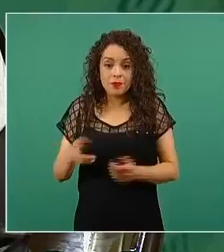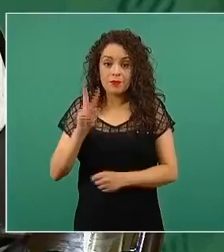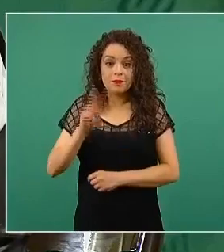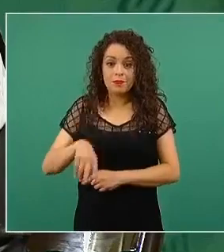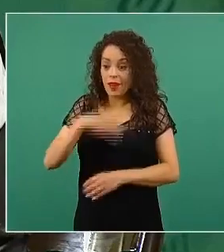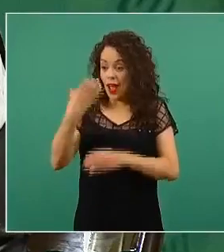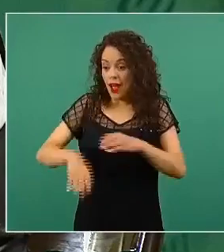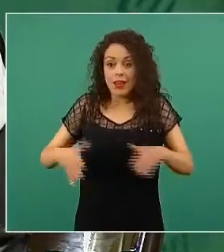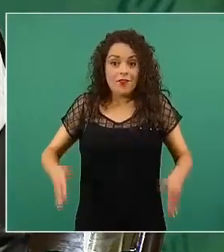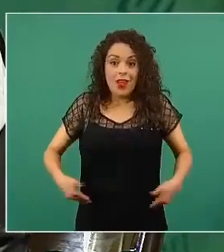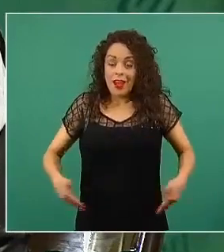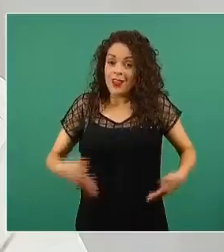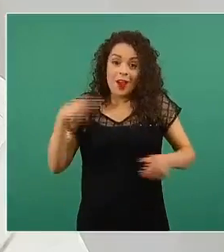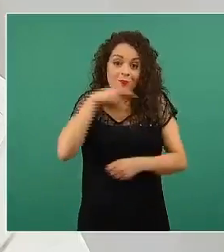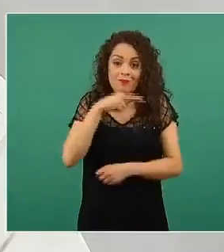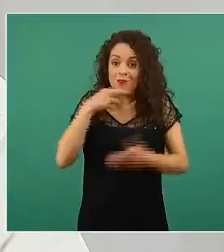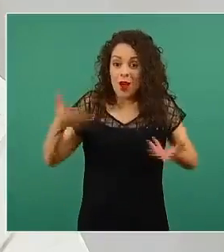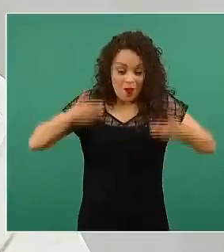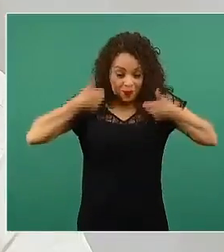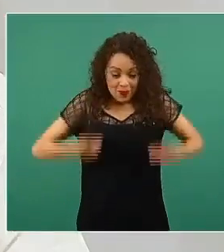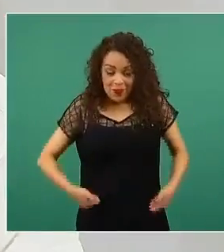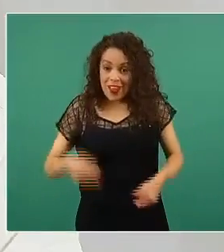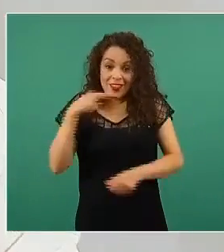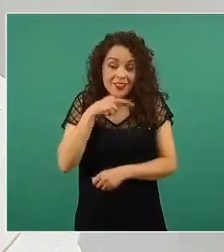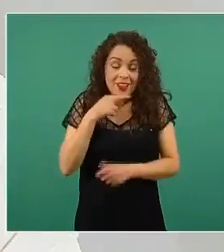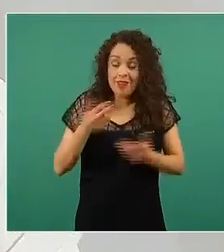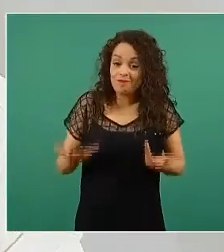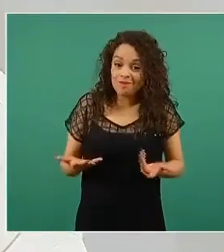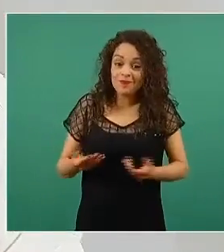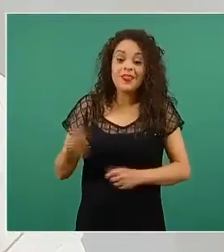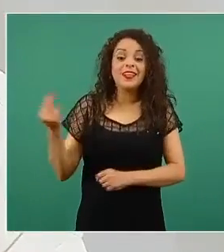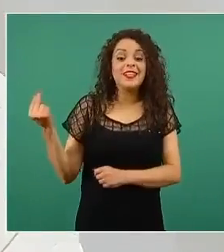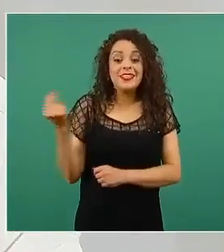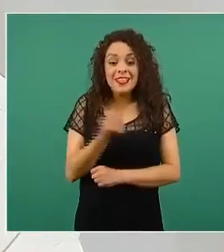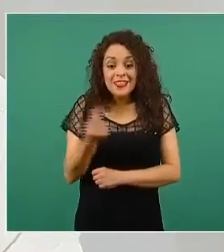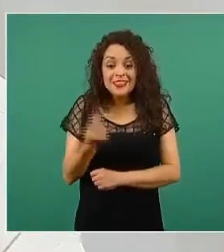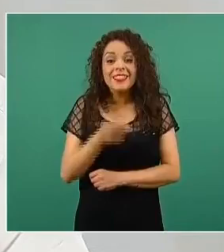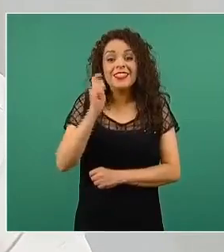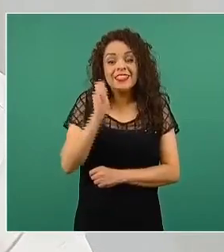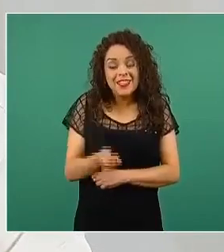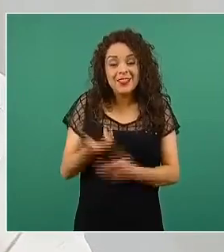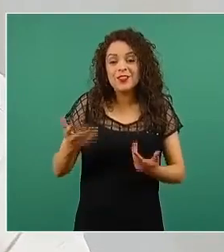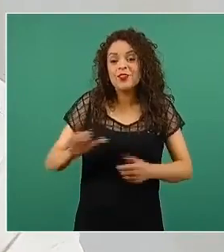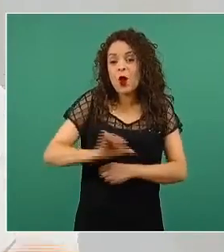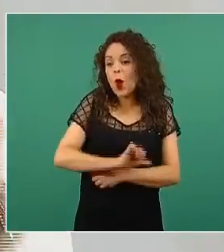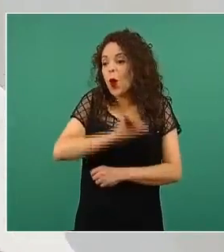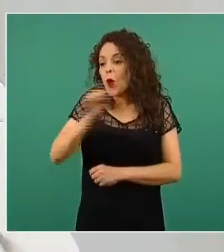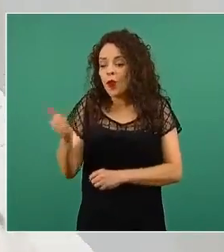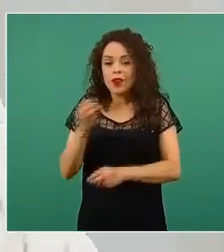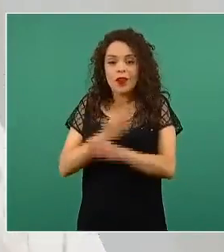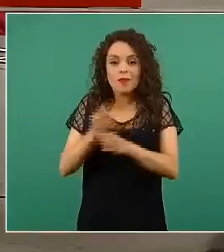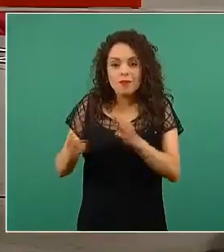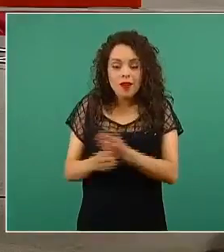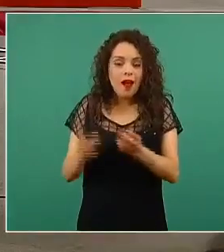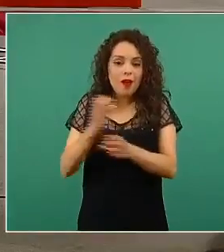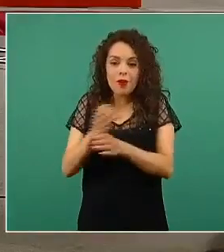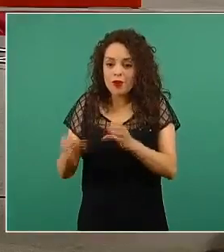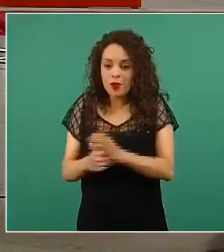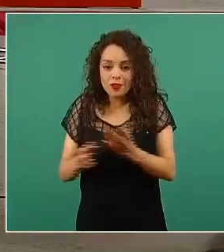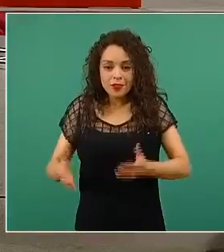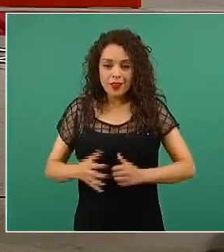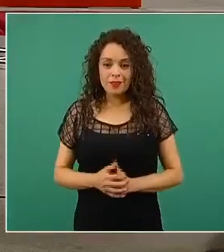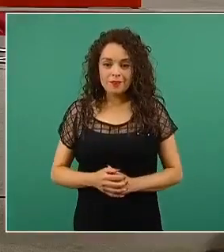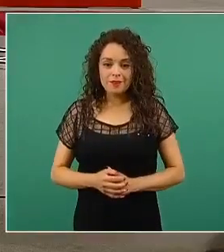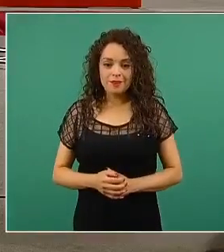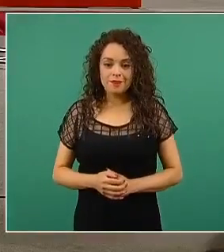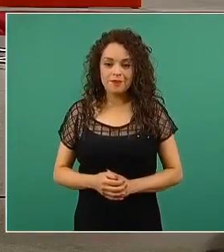muy rápido y las camisetas. Entonces tuvimos que adquirir otros insumos, si me